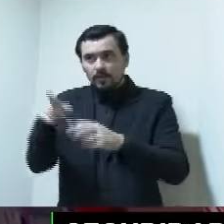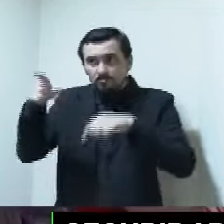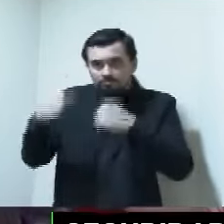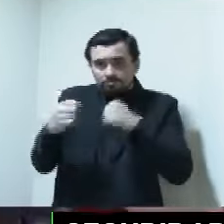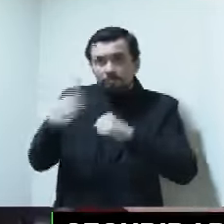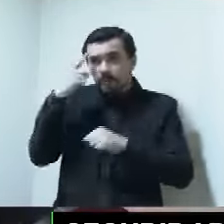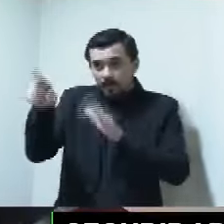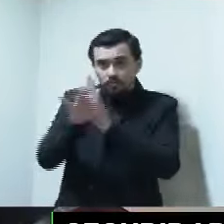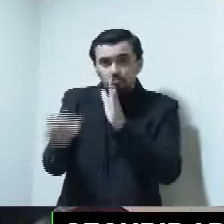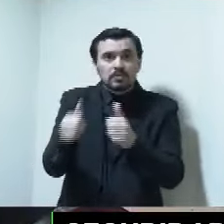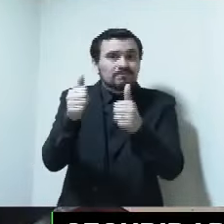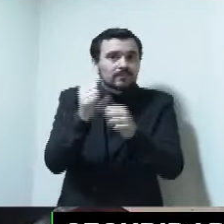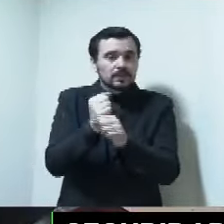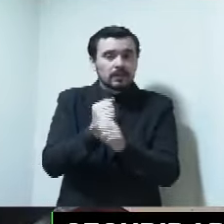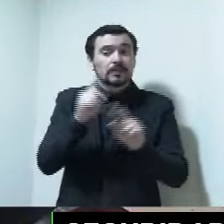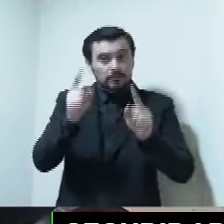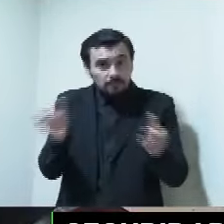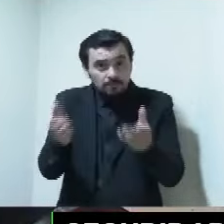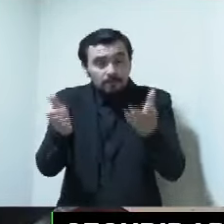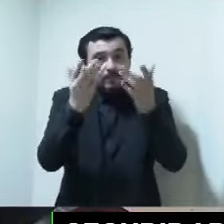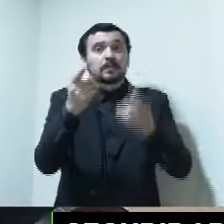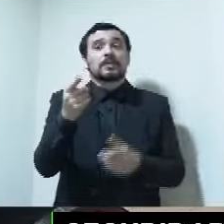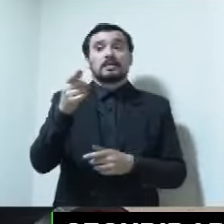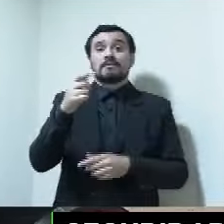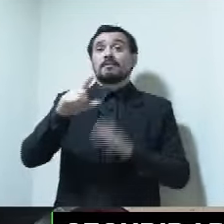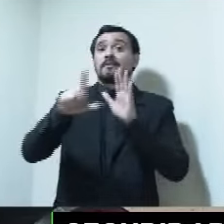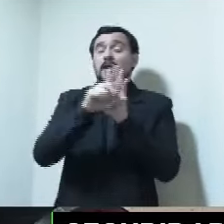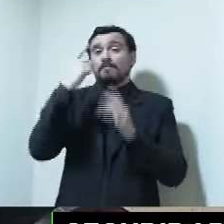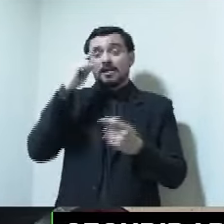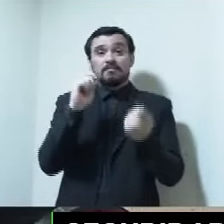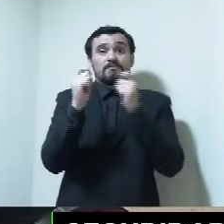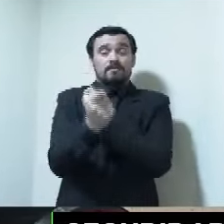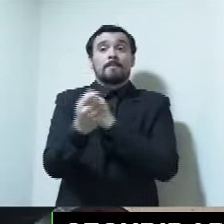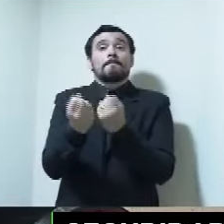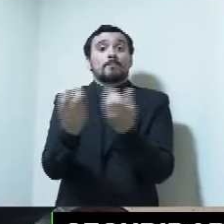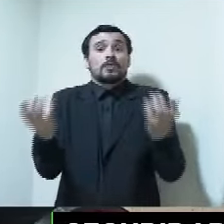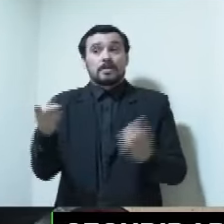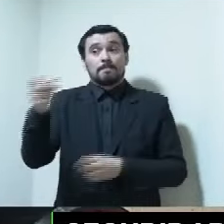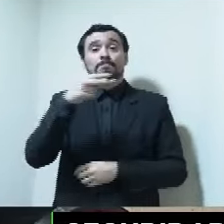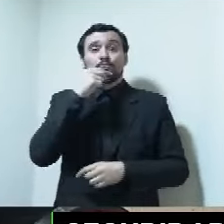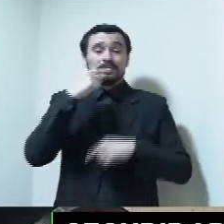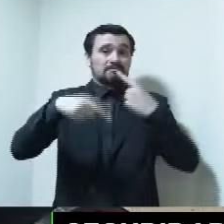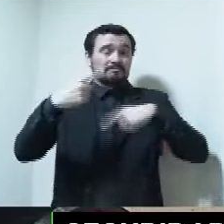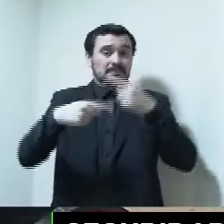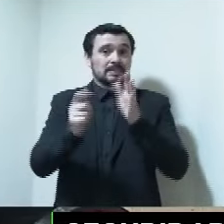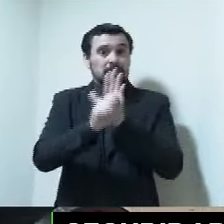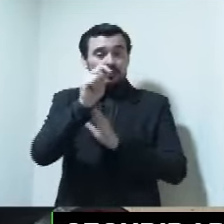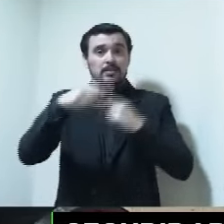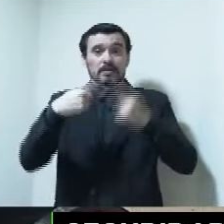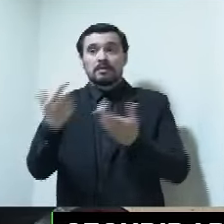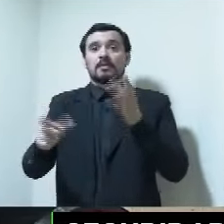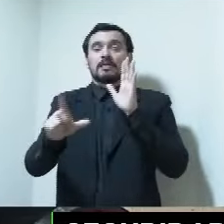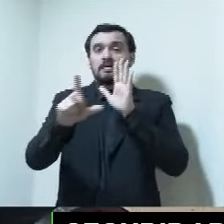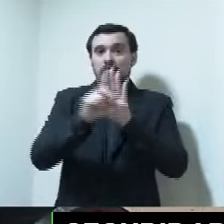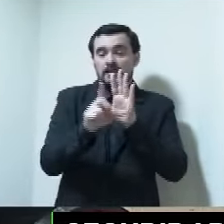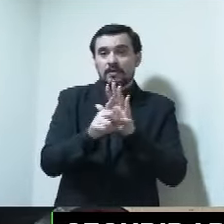misión. También impulsamos una ambiciosa ley de reforma y modernización de la Policía Nacional e implementamos la ley de